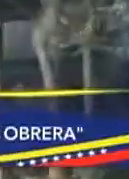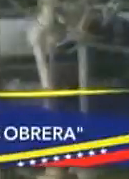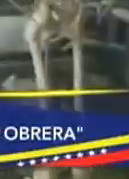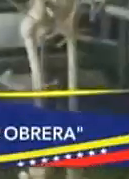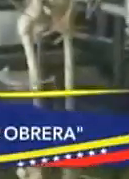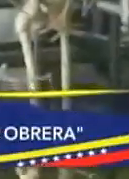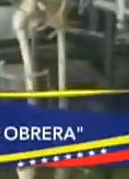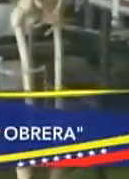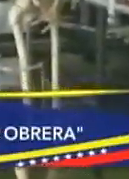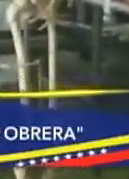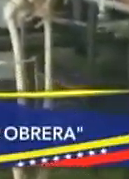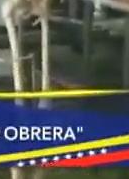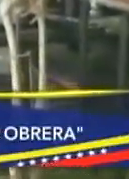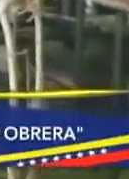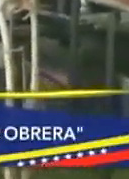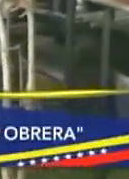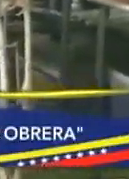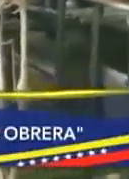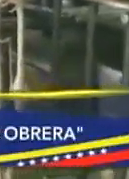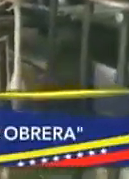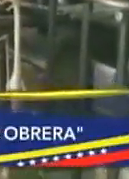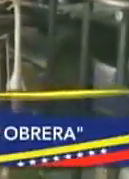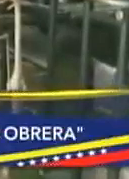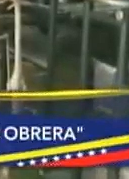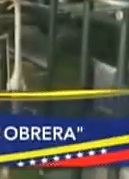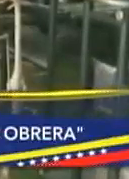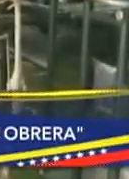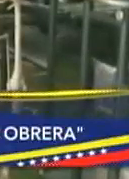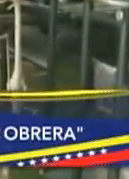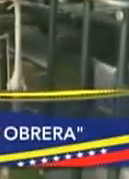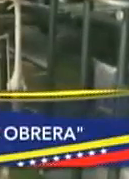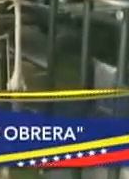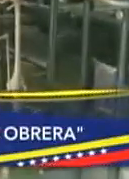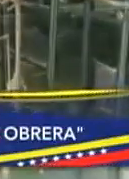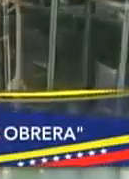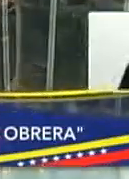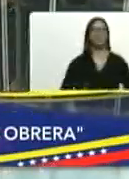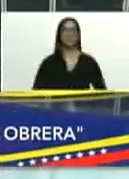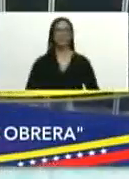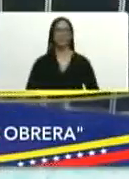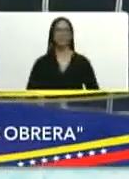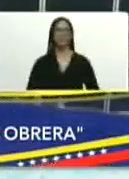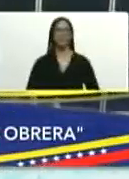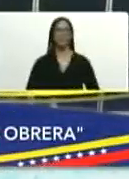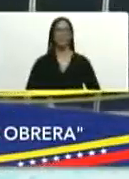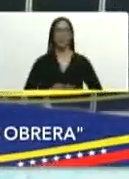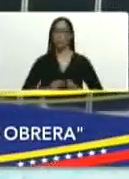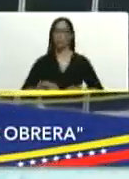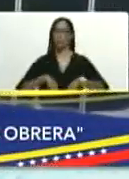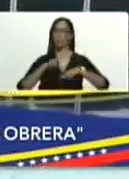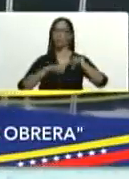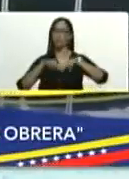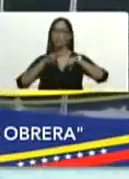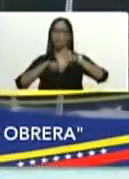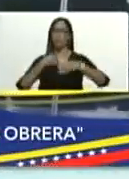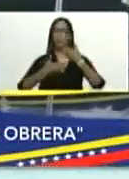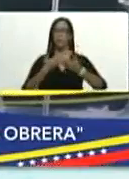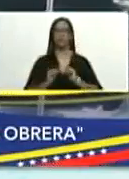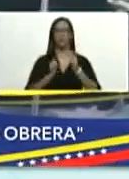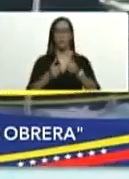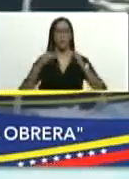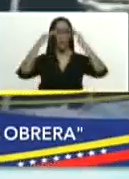nosotros aquí en guayana hemos venido construyendo un proceso junto a usted que iniciamos con el comandante Chávez